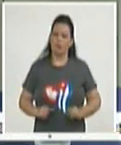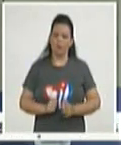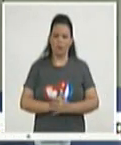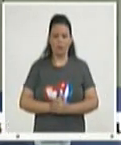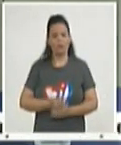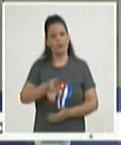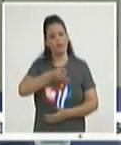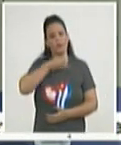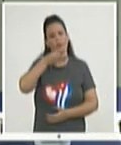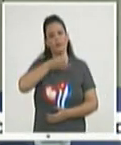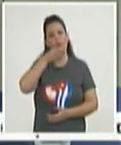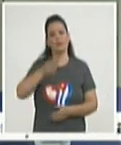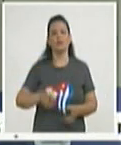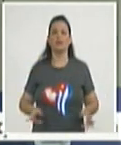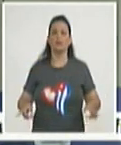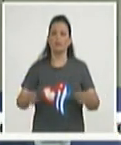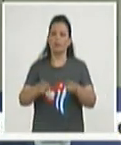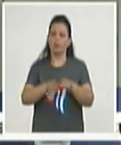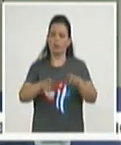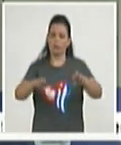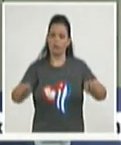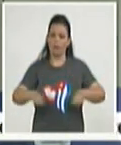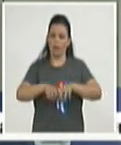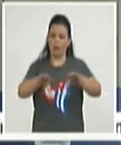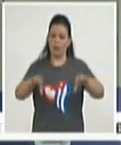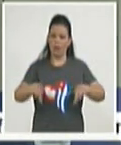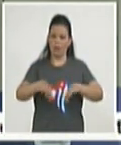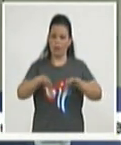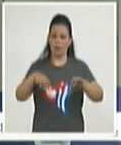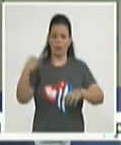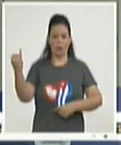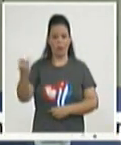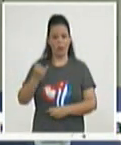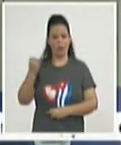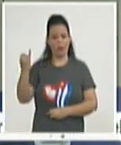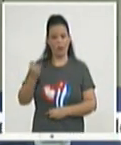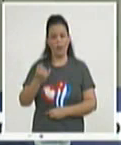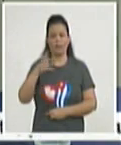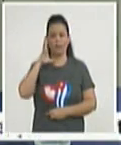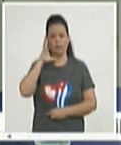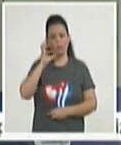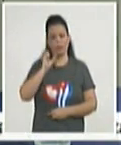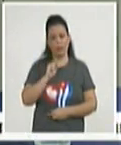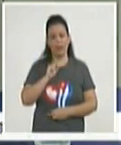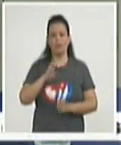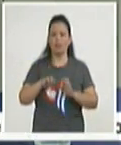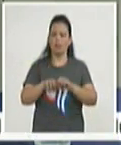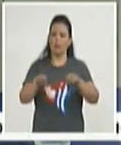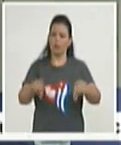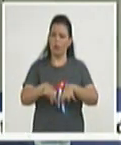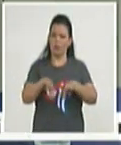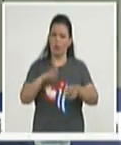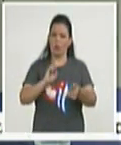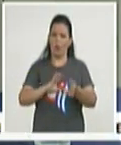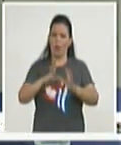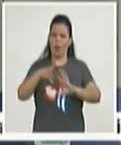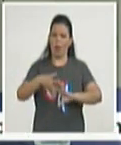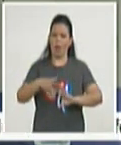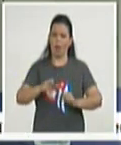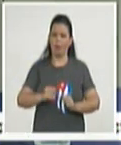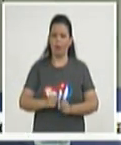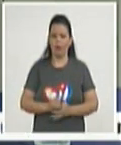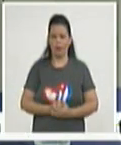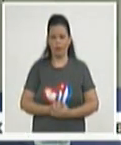visión de la situación del mundo que nos permite ubicarnos en lo complejo que se está haciendo el control de